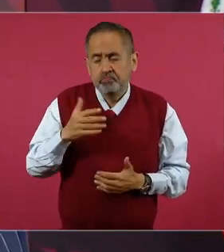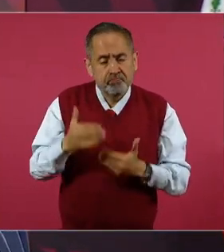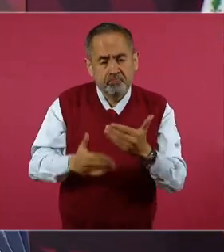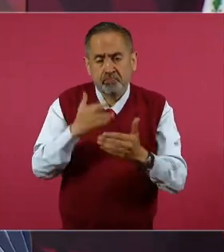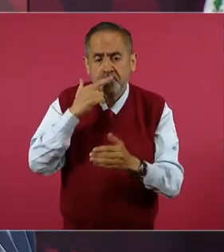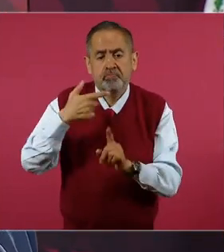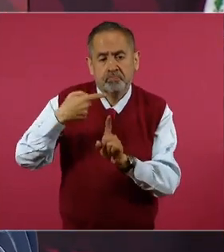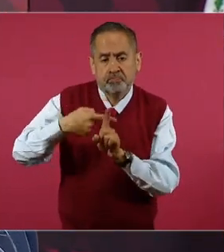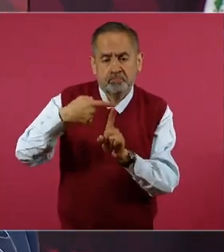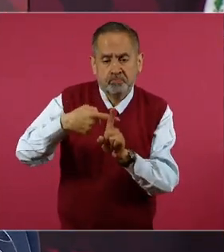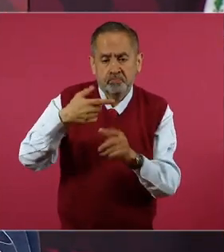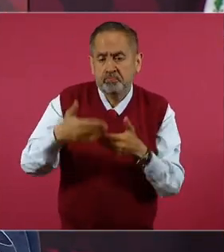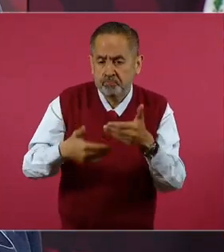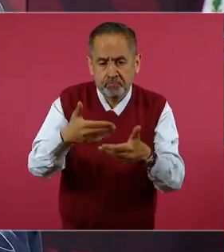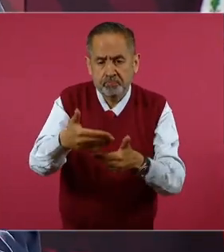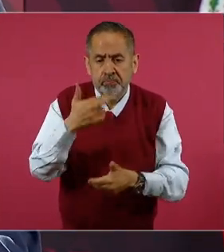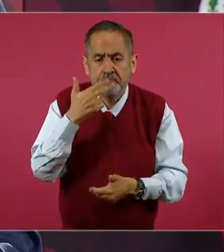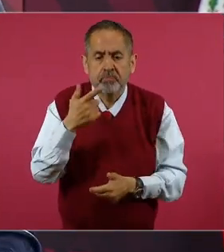en